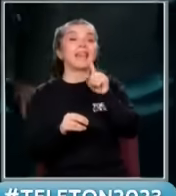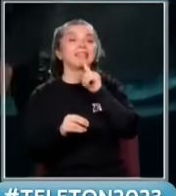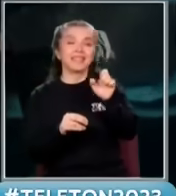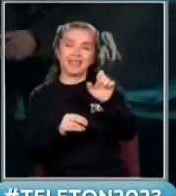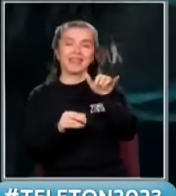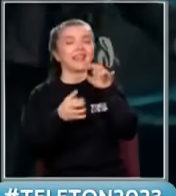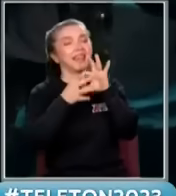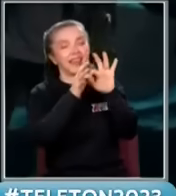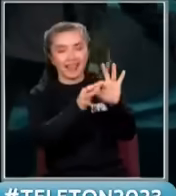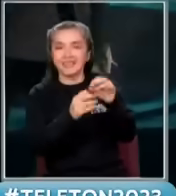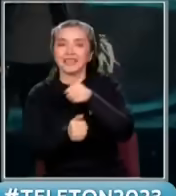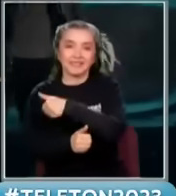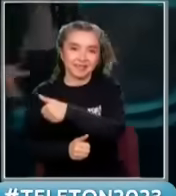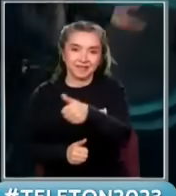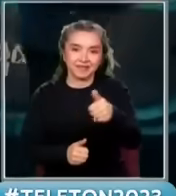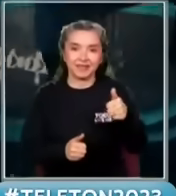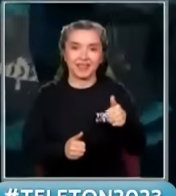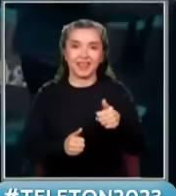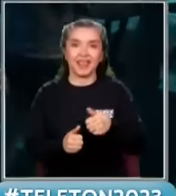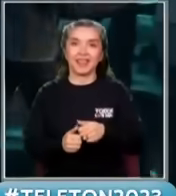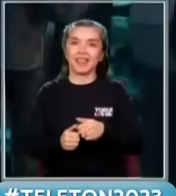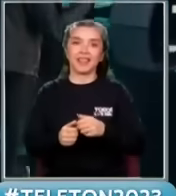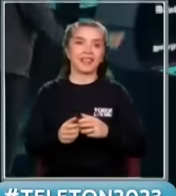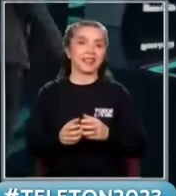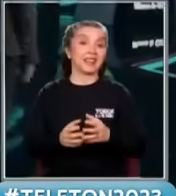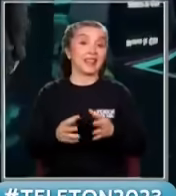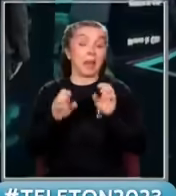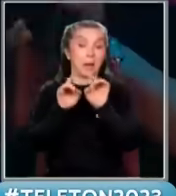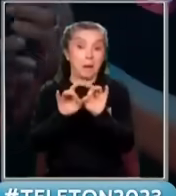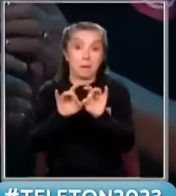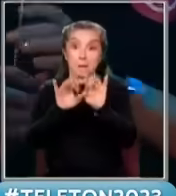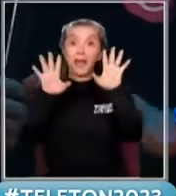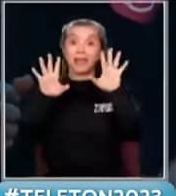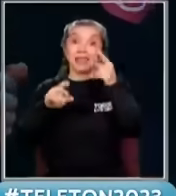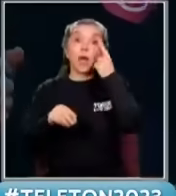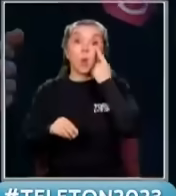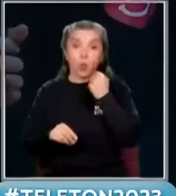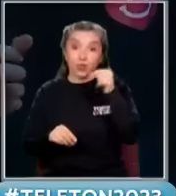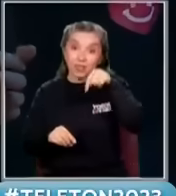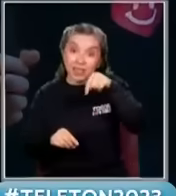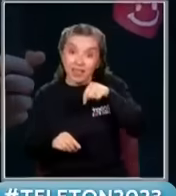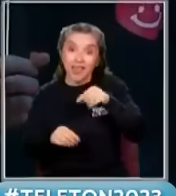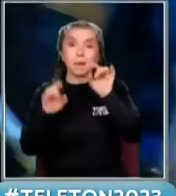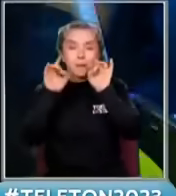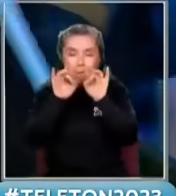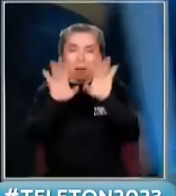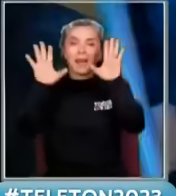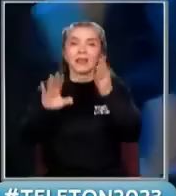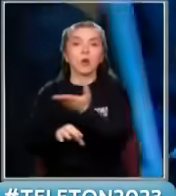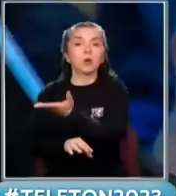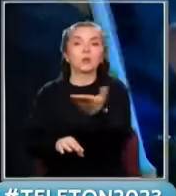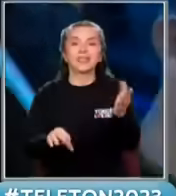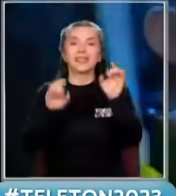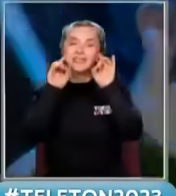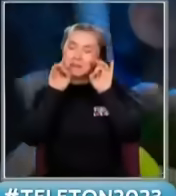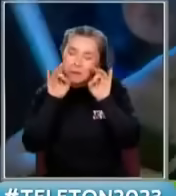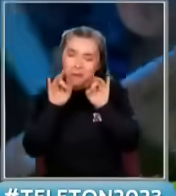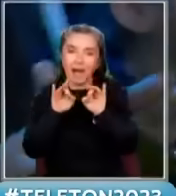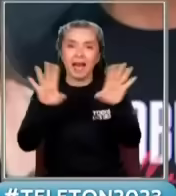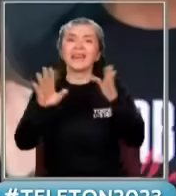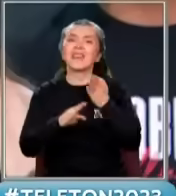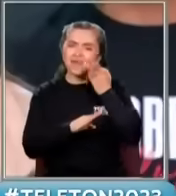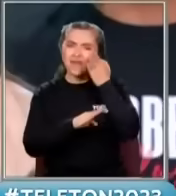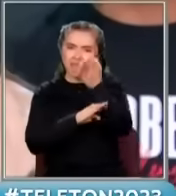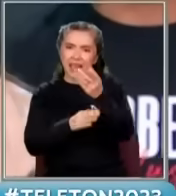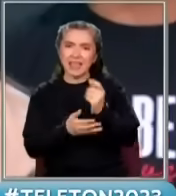Tremendo. Realmente, ídolo. La magia pura, este día es magia. Bravo. Ustedes son magia, vayan a donar porque bravo, es importante bravo. Que